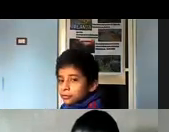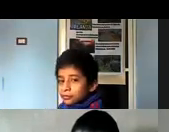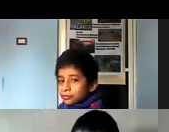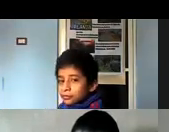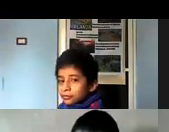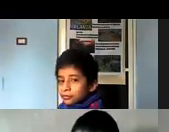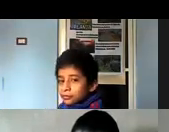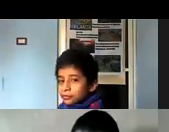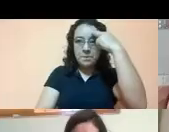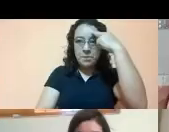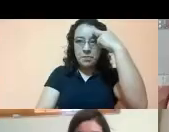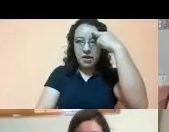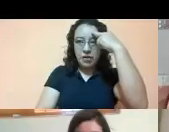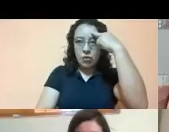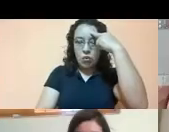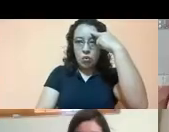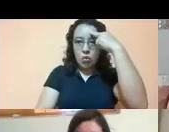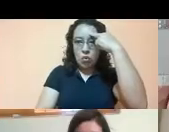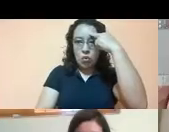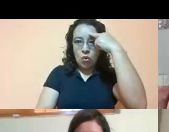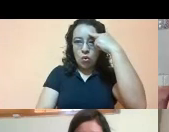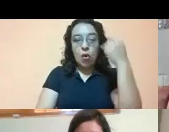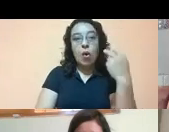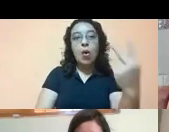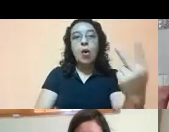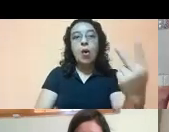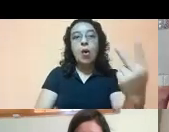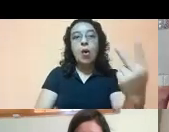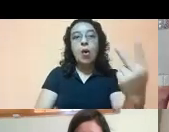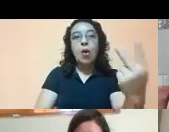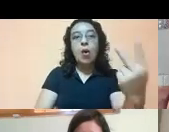Podemos observar una imagen de profesor Marco Antonio cuando era bebé.